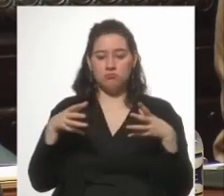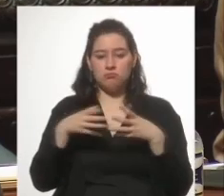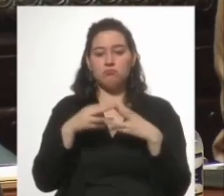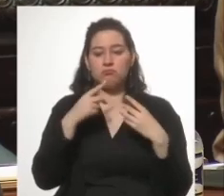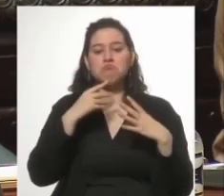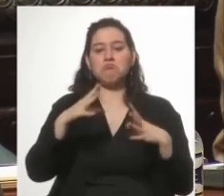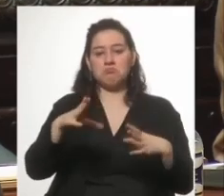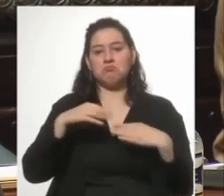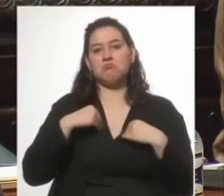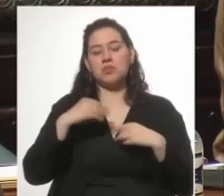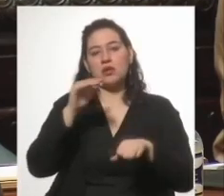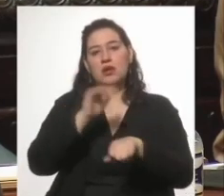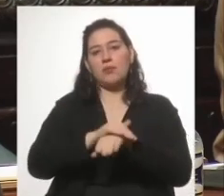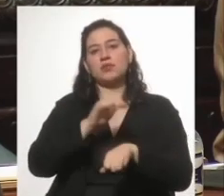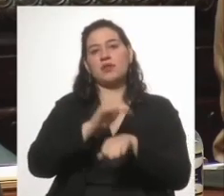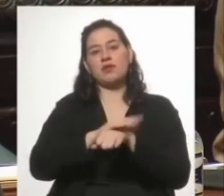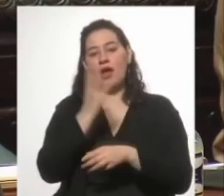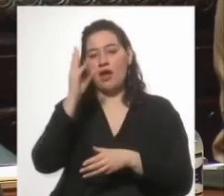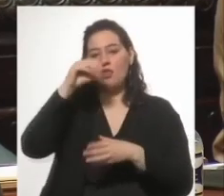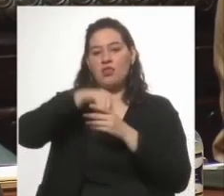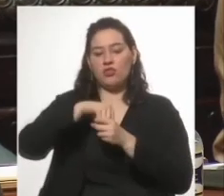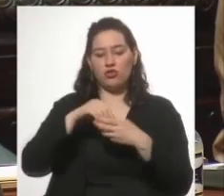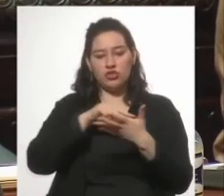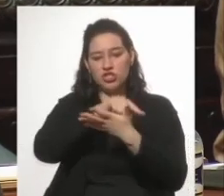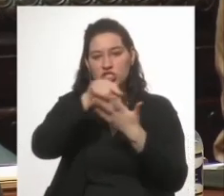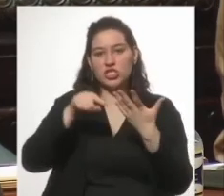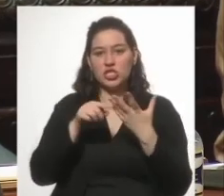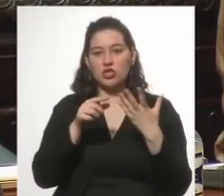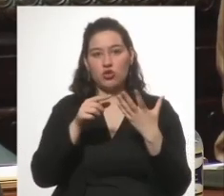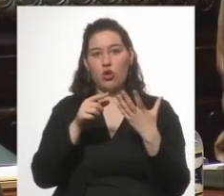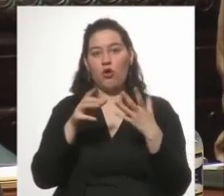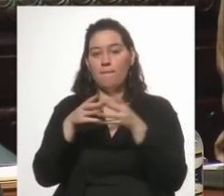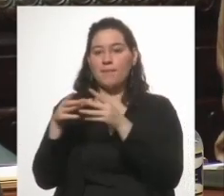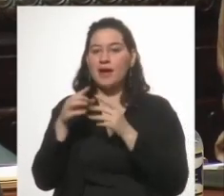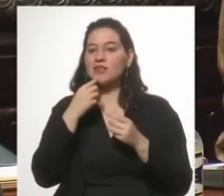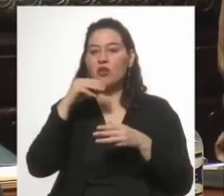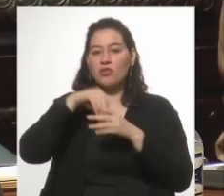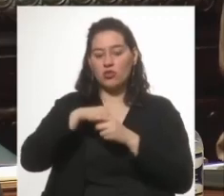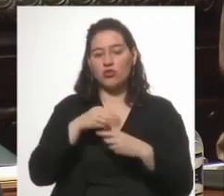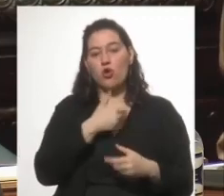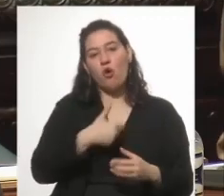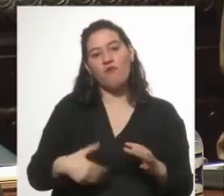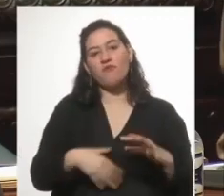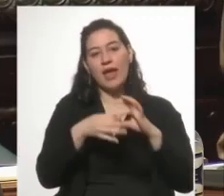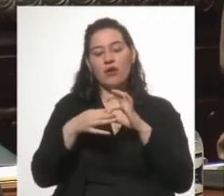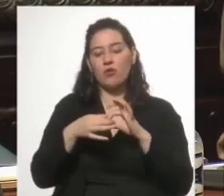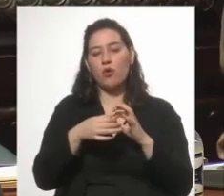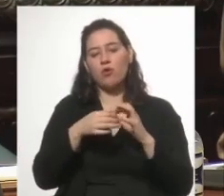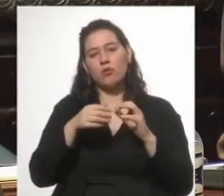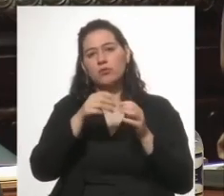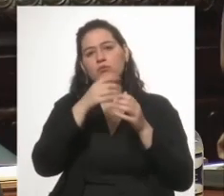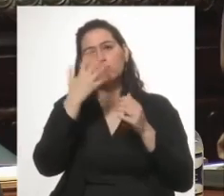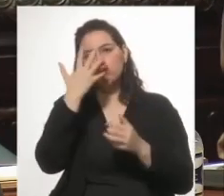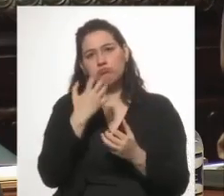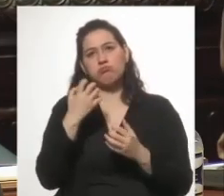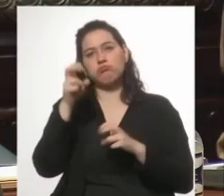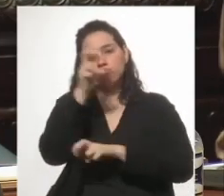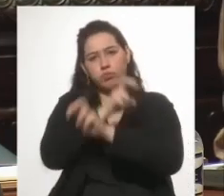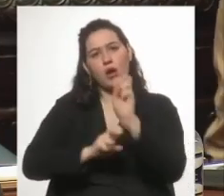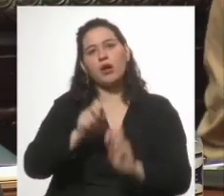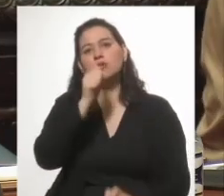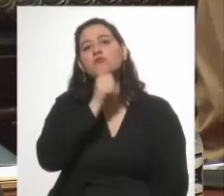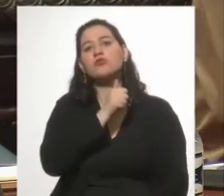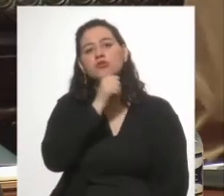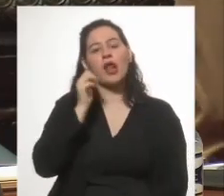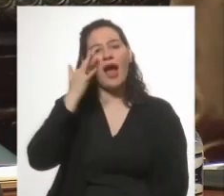la responsabilidad de integrar la coalición de gobierno y de actuar con seriedad en la búsqueda de soluciones a